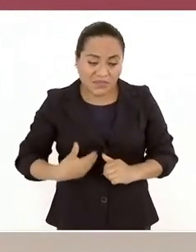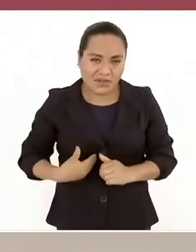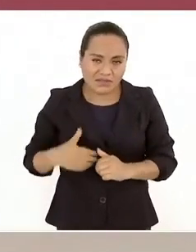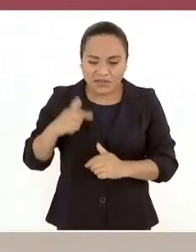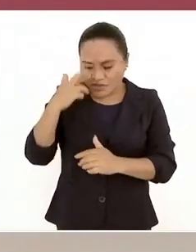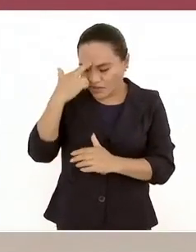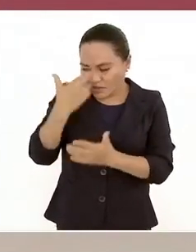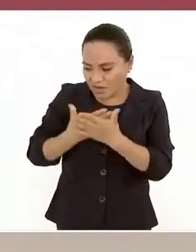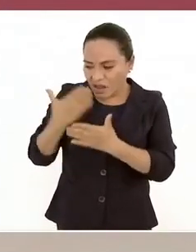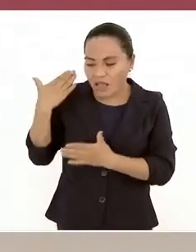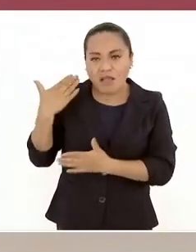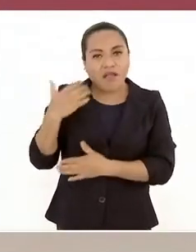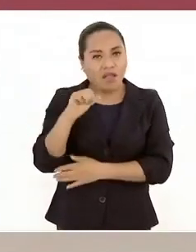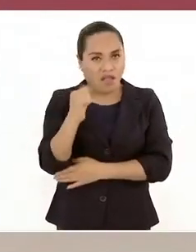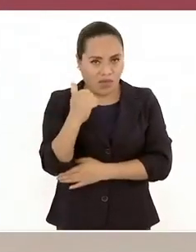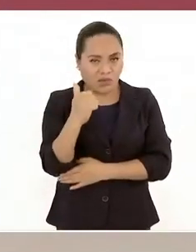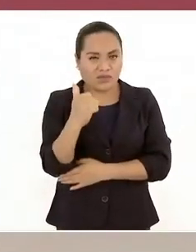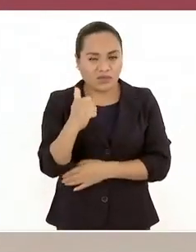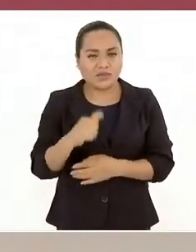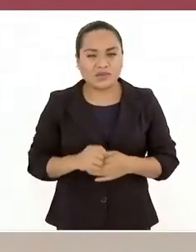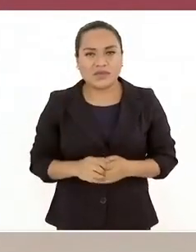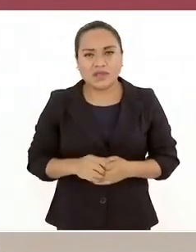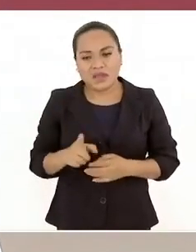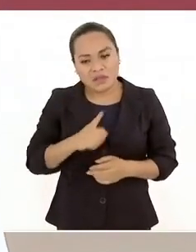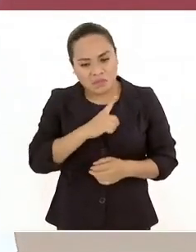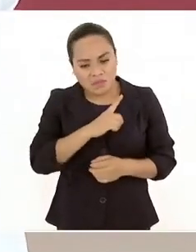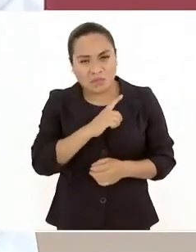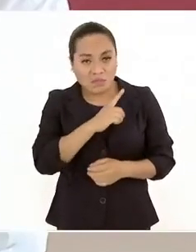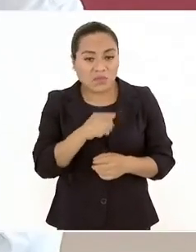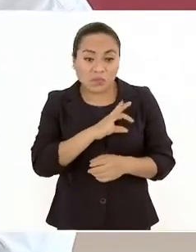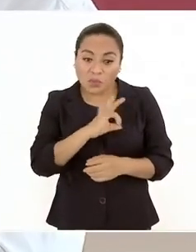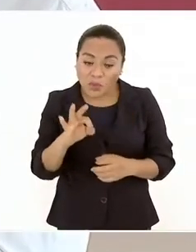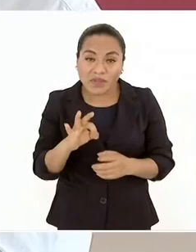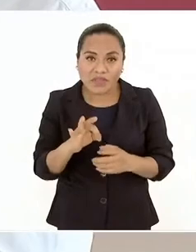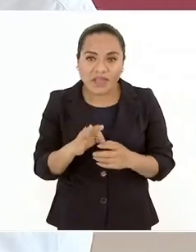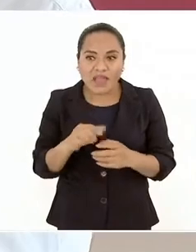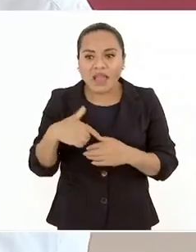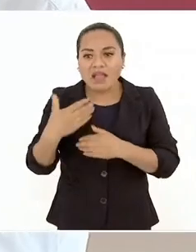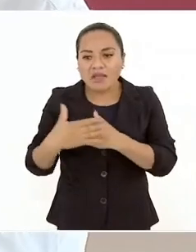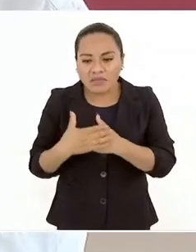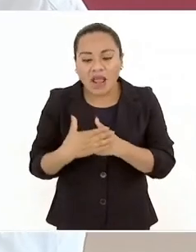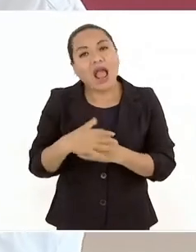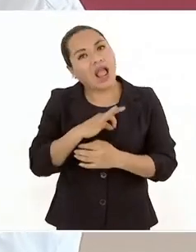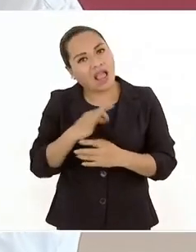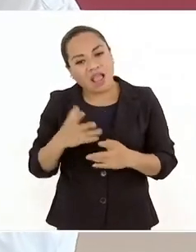no estoy mal, se pueda hacer el primer recorrido en el tren.